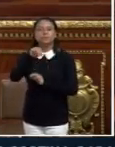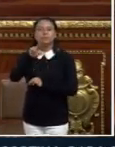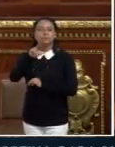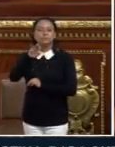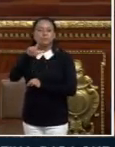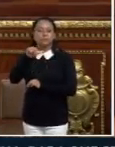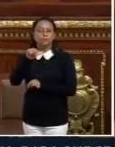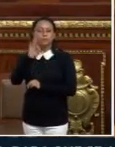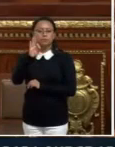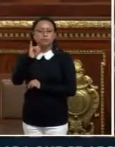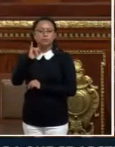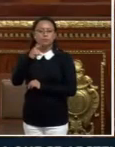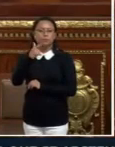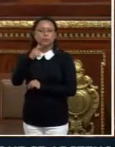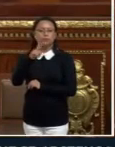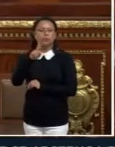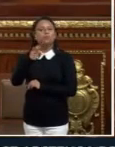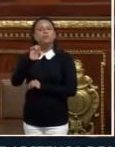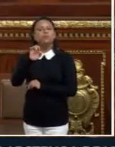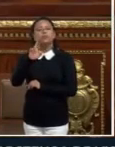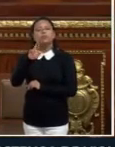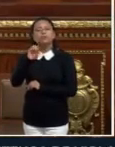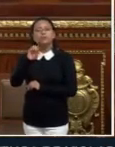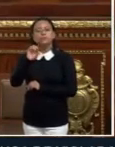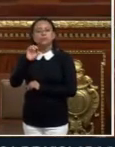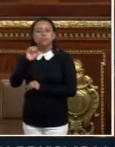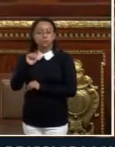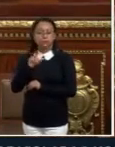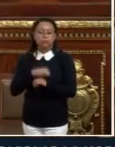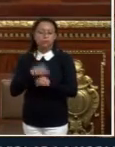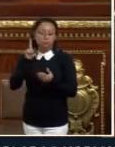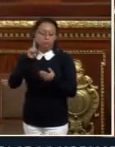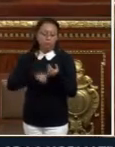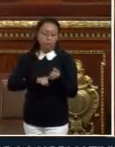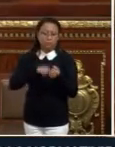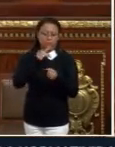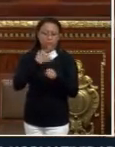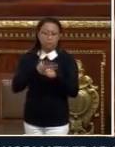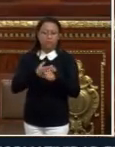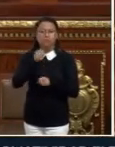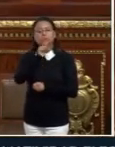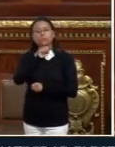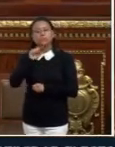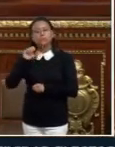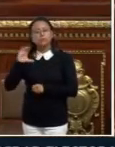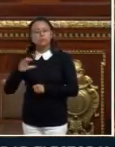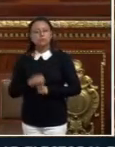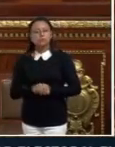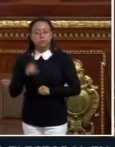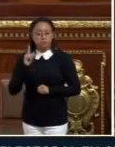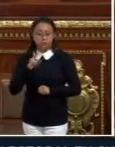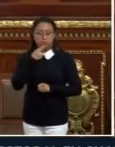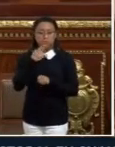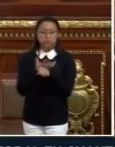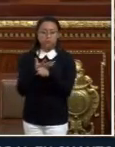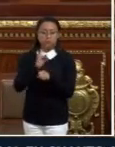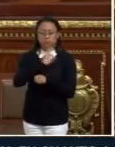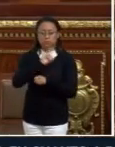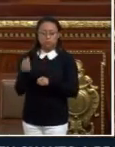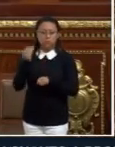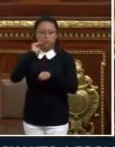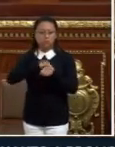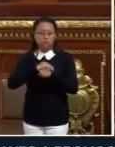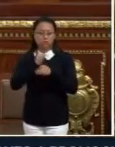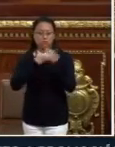a cargo en la Secretaría de Seguridad Ciudadana de implantar justamente todas las políticas de